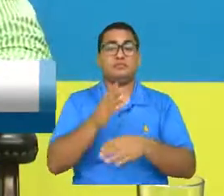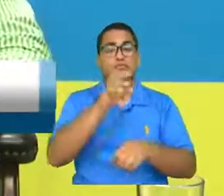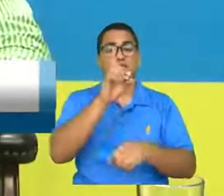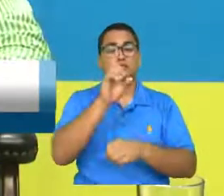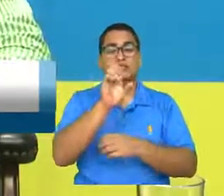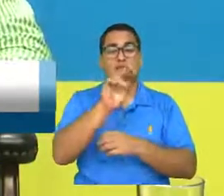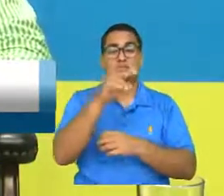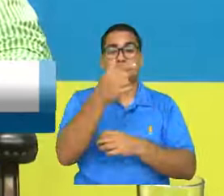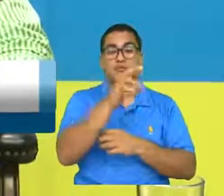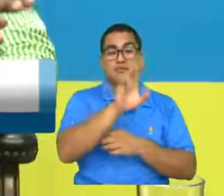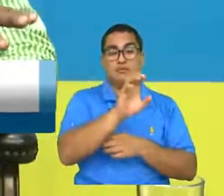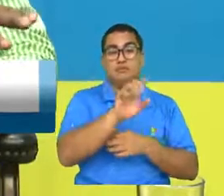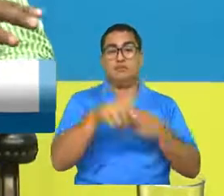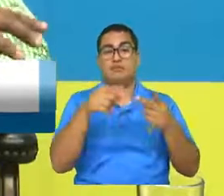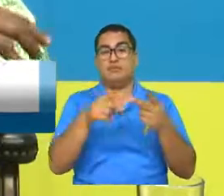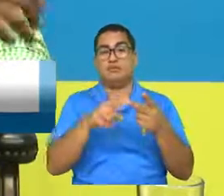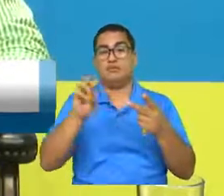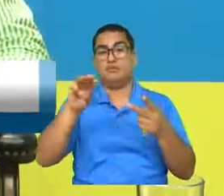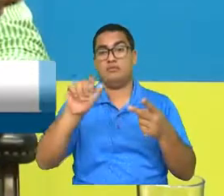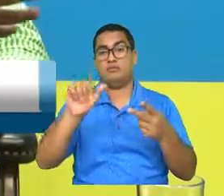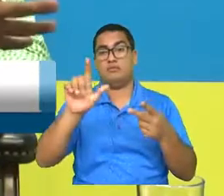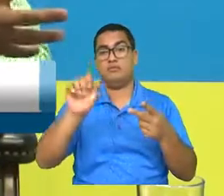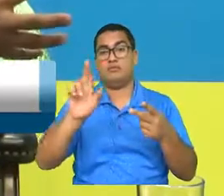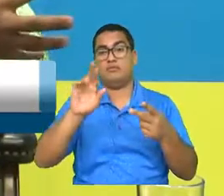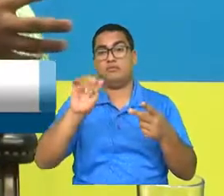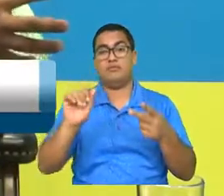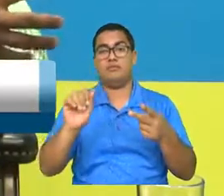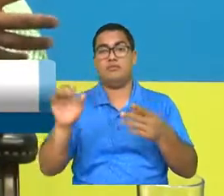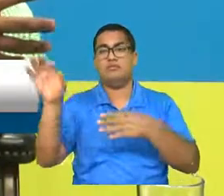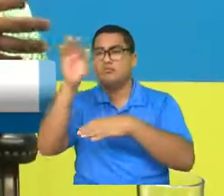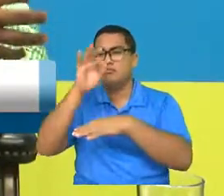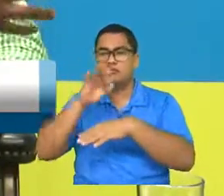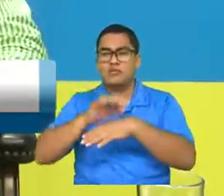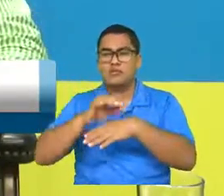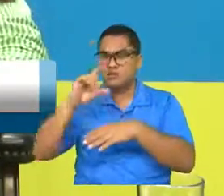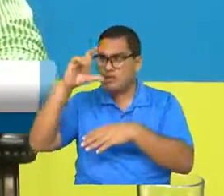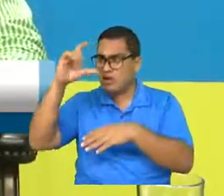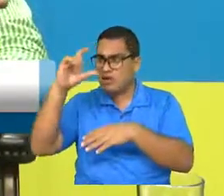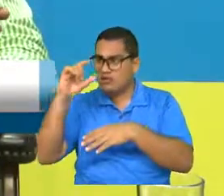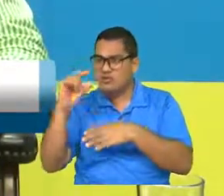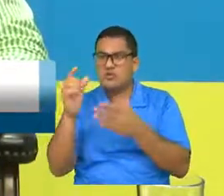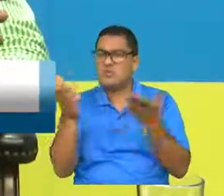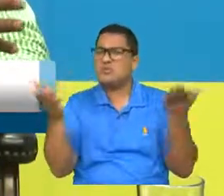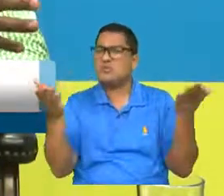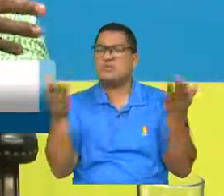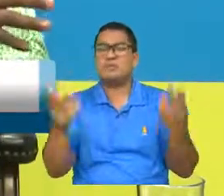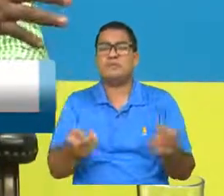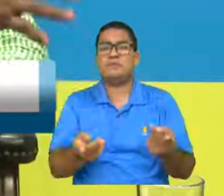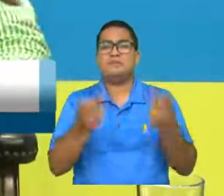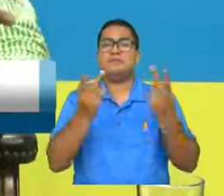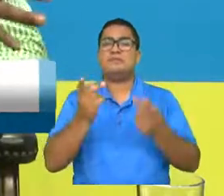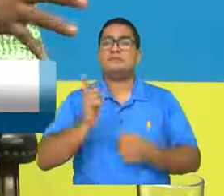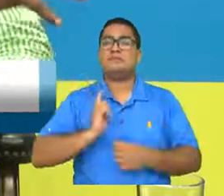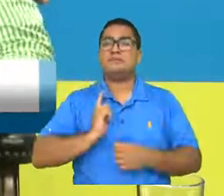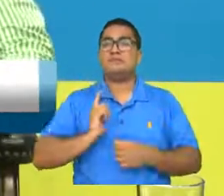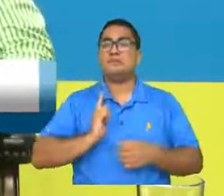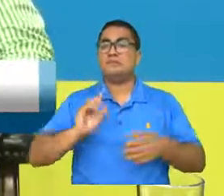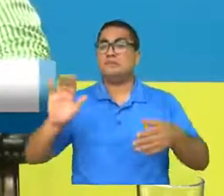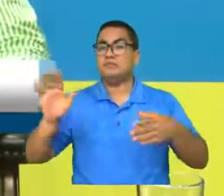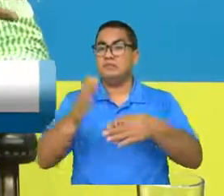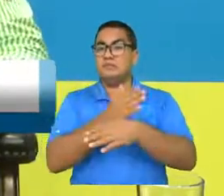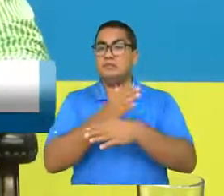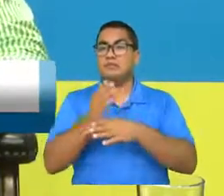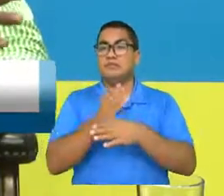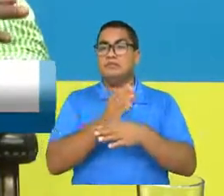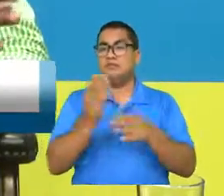dengue y el que transmite la malaria, en cuanto a su tamaño, en cuanto a la vida que ellos tienen, ¿hay diferencia o